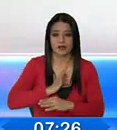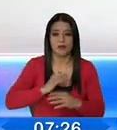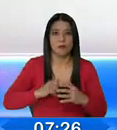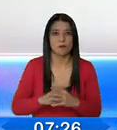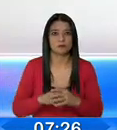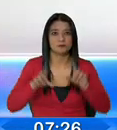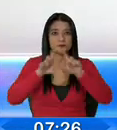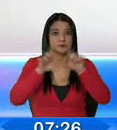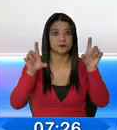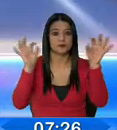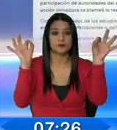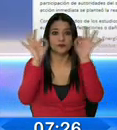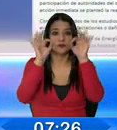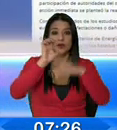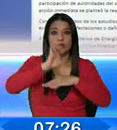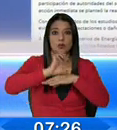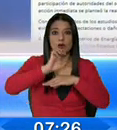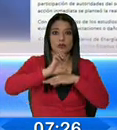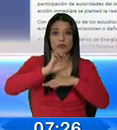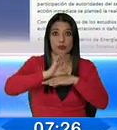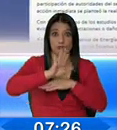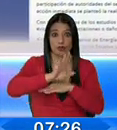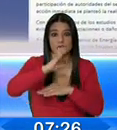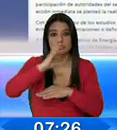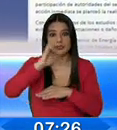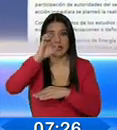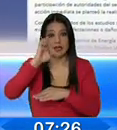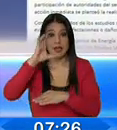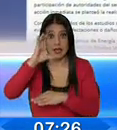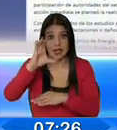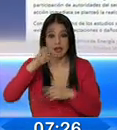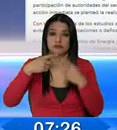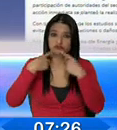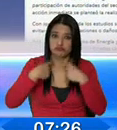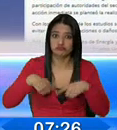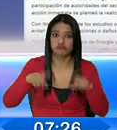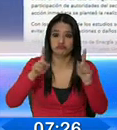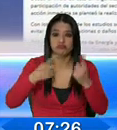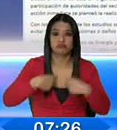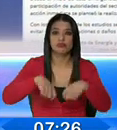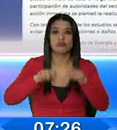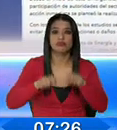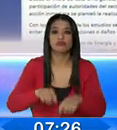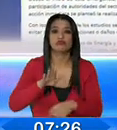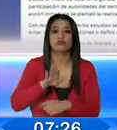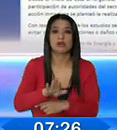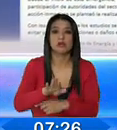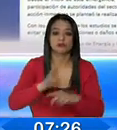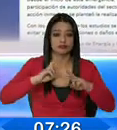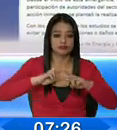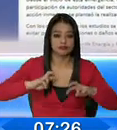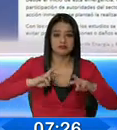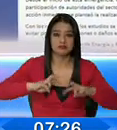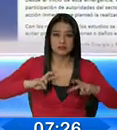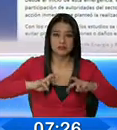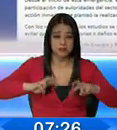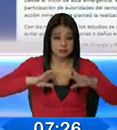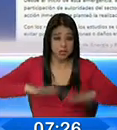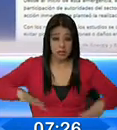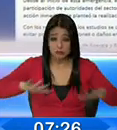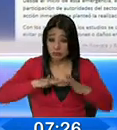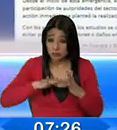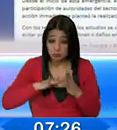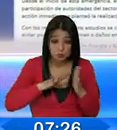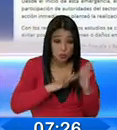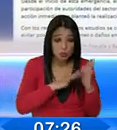del Ecuador, CELEC, a través de un comunicado ha informado que contratará la elaboración de estudios que determinarán las